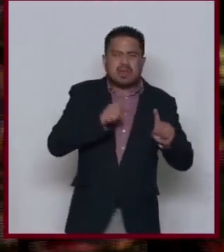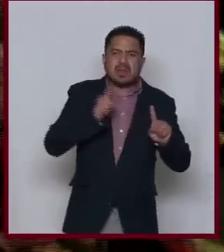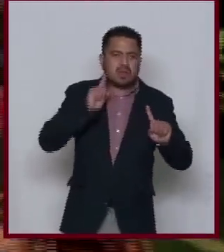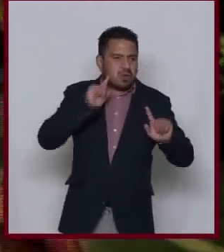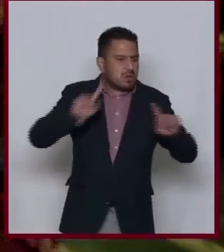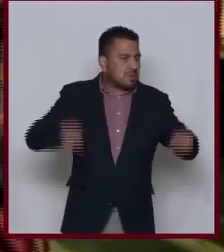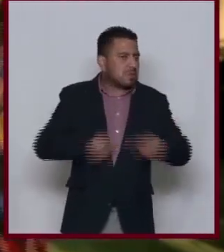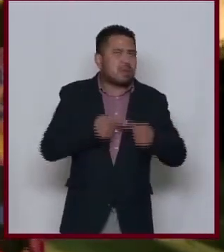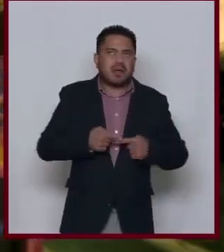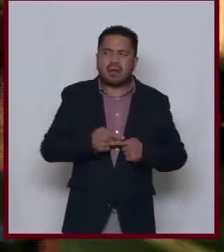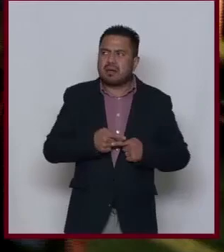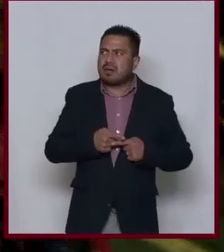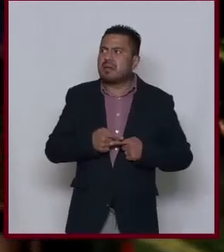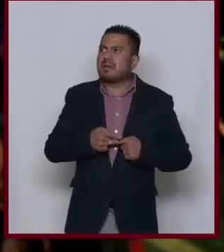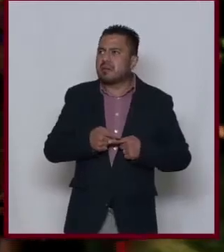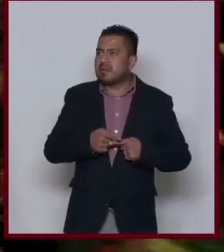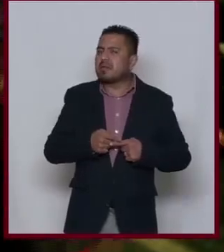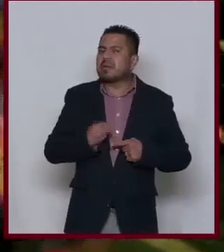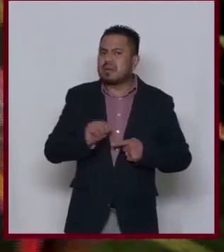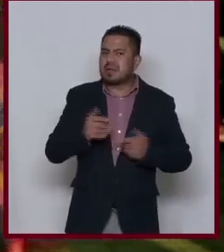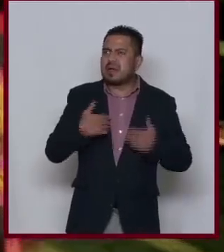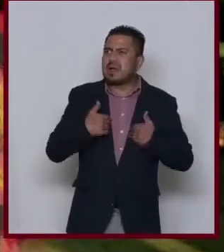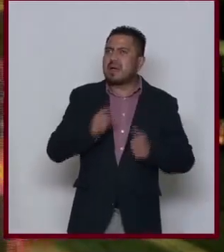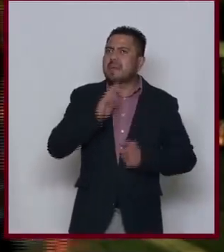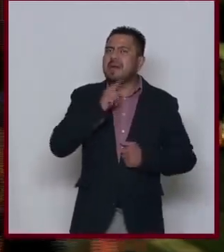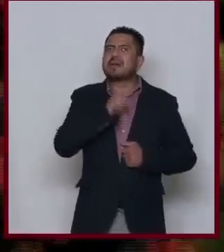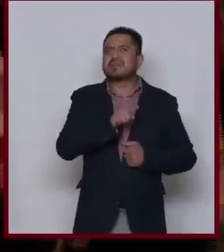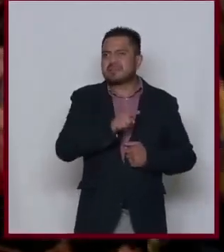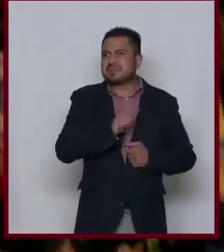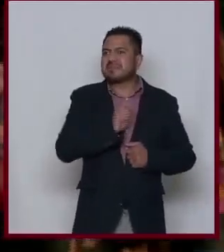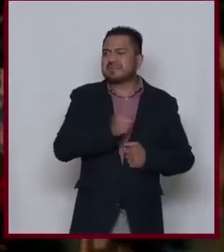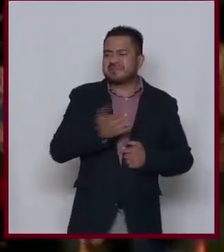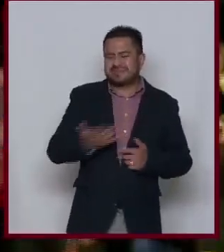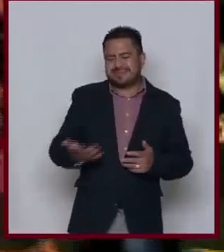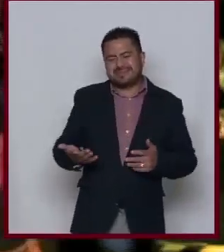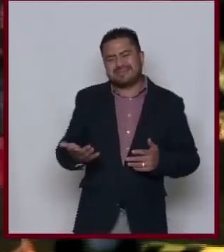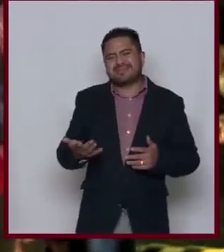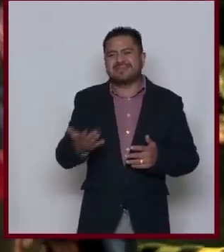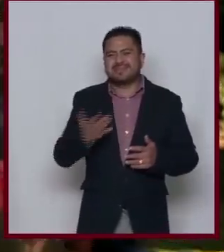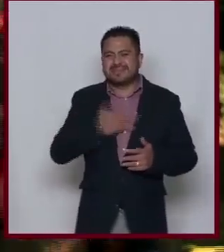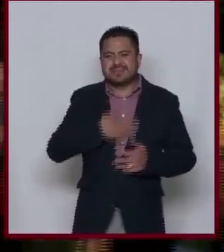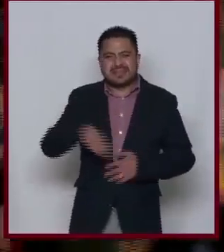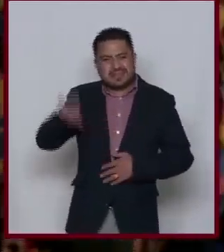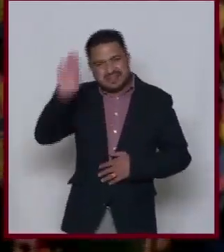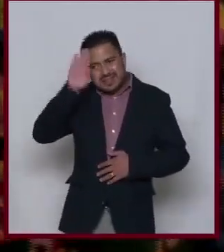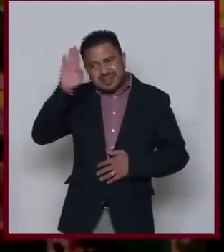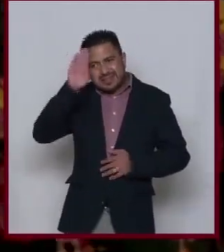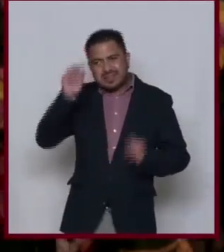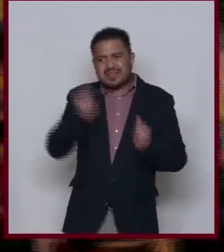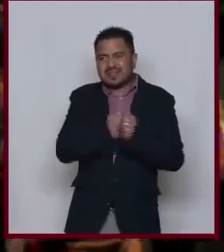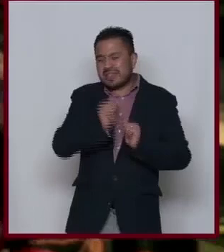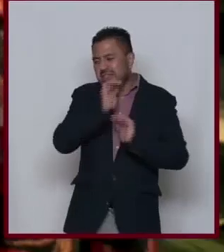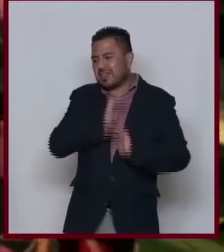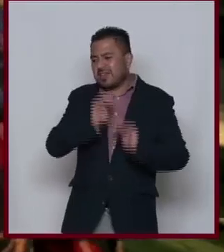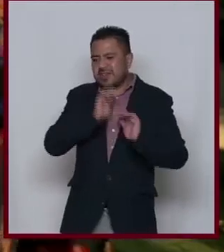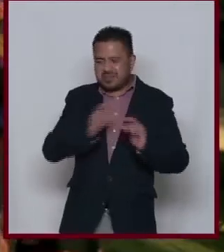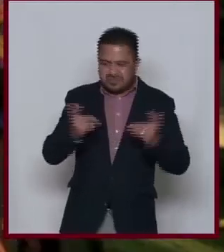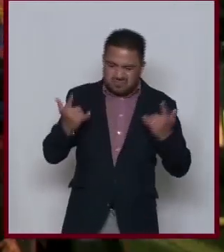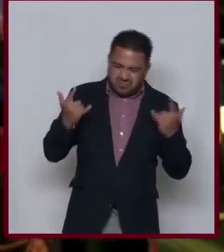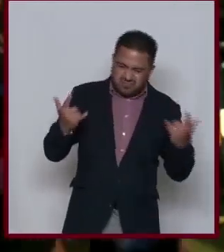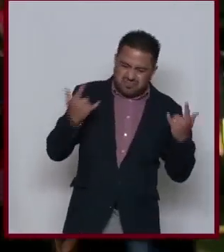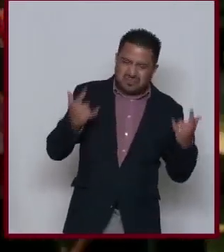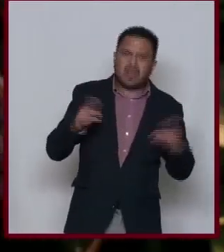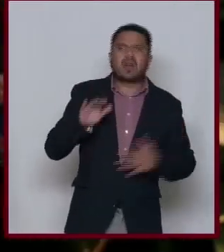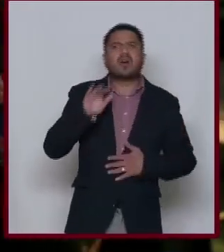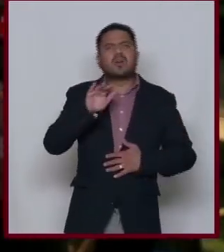armónico. Caray, creo que lo entendiste mejor que yo. Ya ves, por andar yo pensando en estos conciertos de rock.